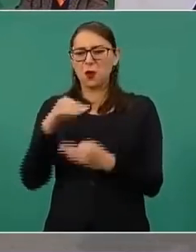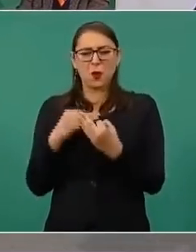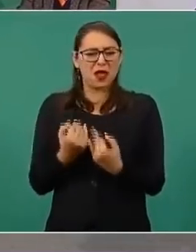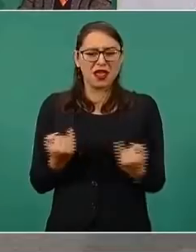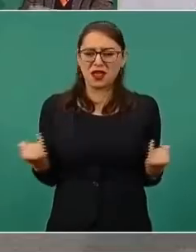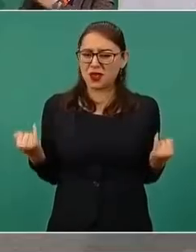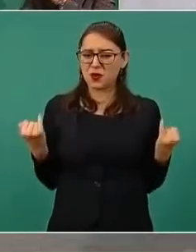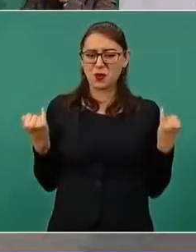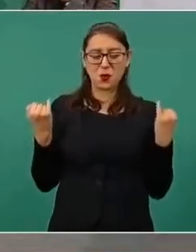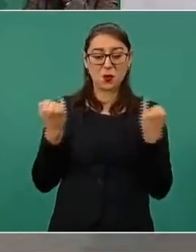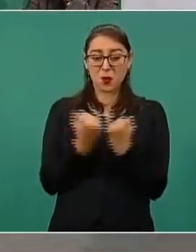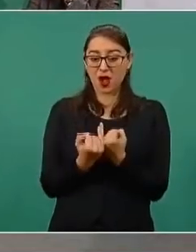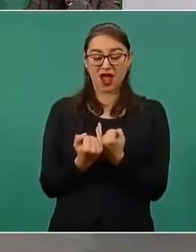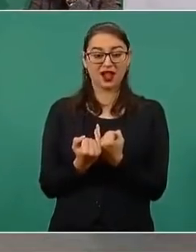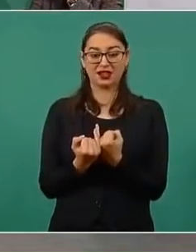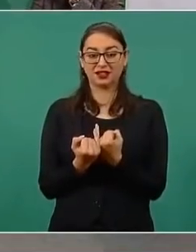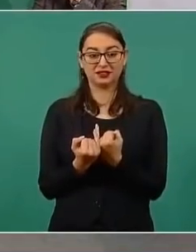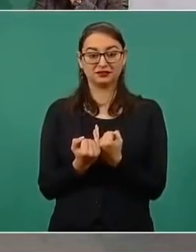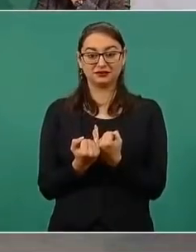y creó